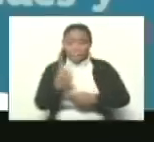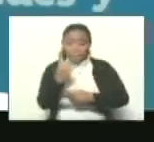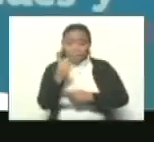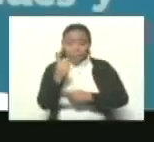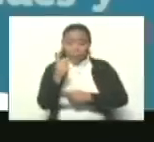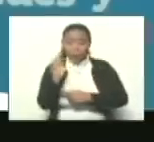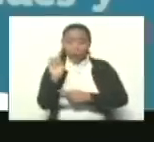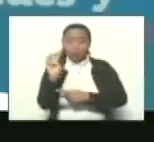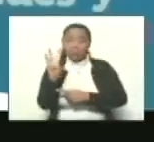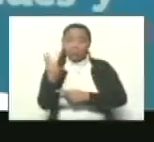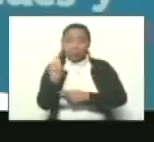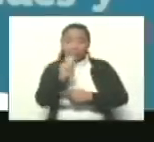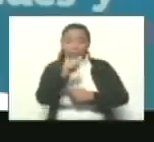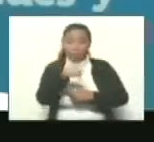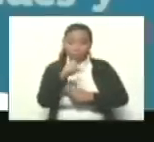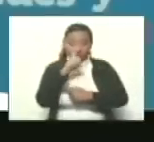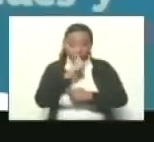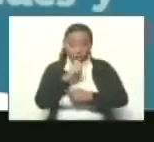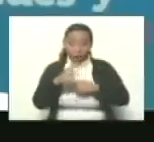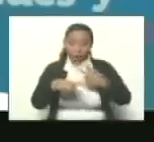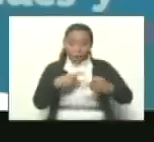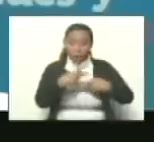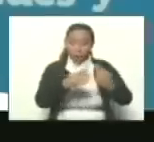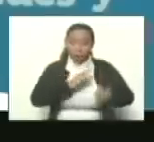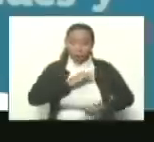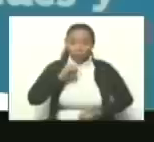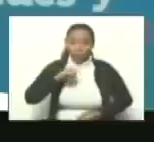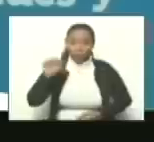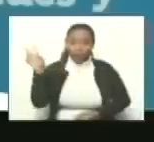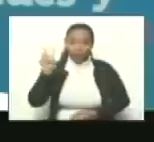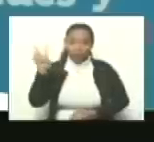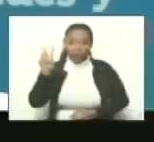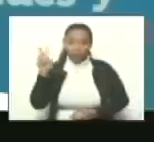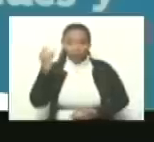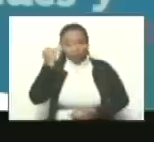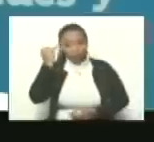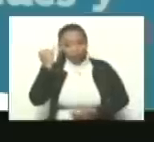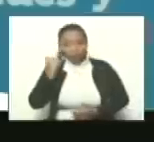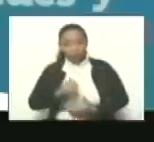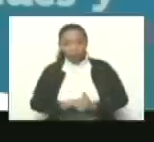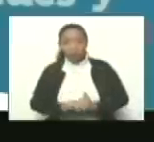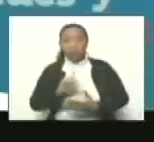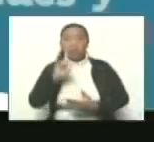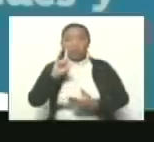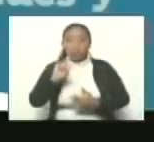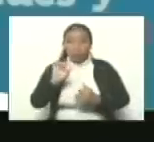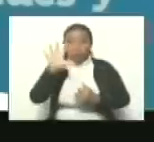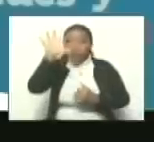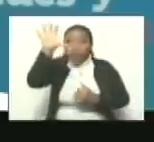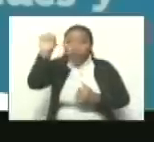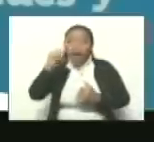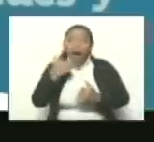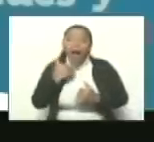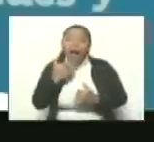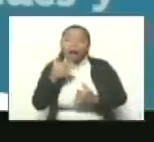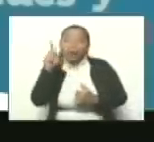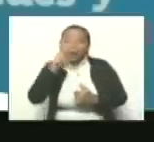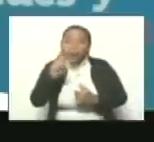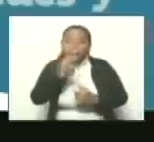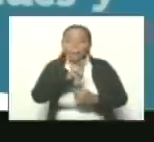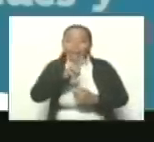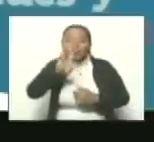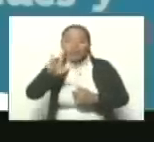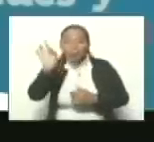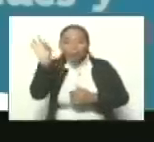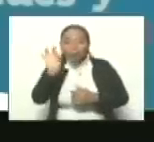este año en la producción nacional y también la importación complementaria, un 23% el